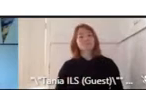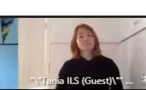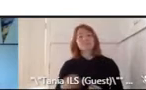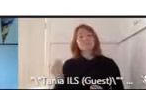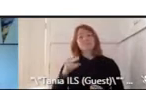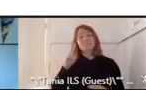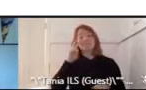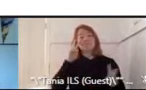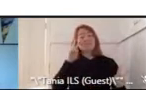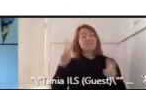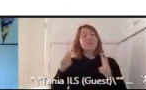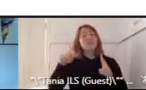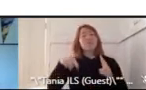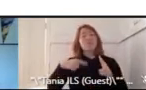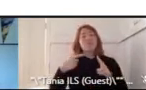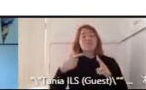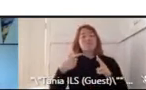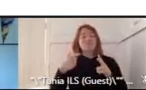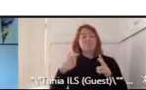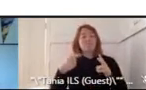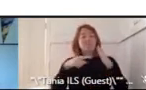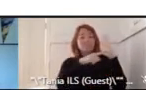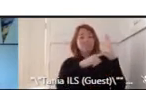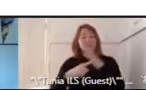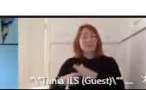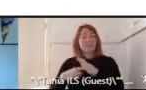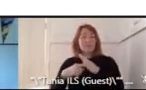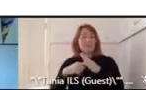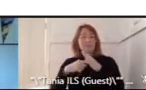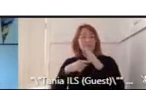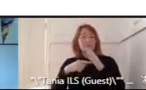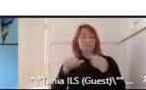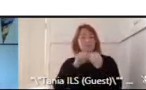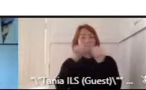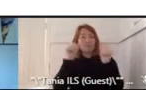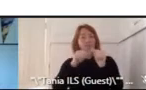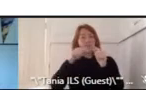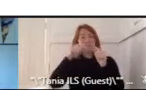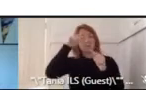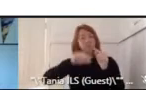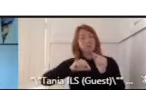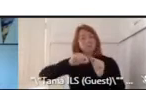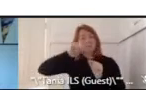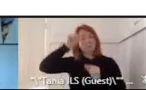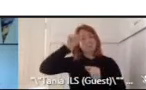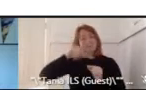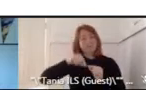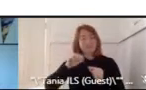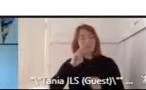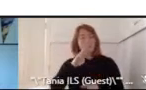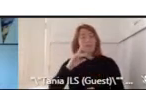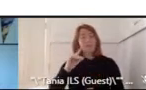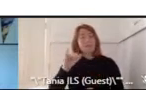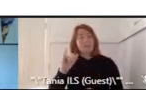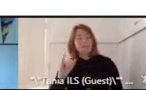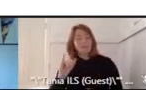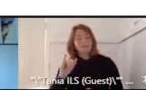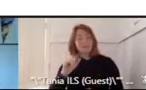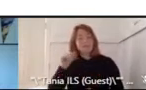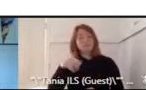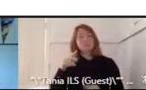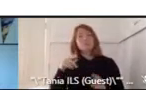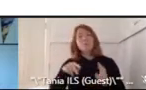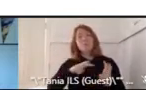segregación vertical en el PDI. Todo esto se recoge también en el libro ¿Por qué no hay más mujeres STEM? Se buscan